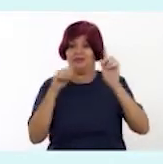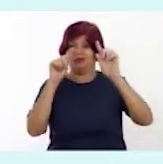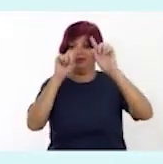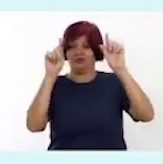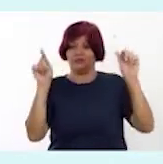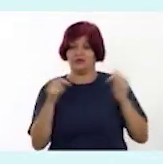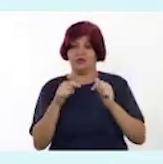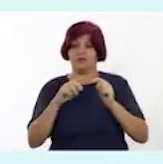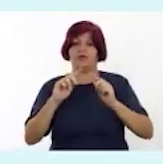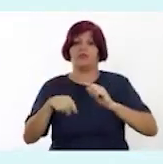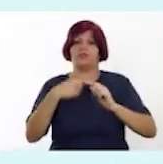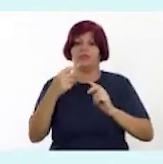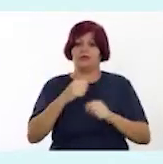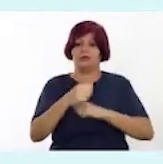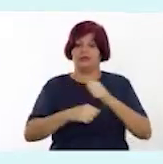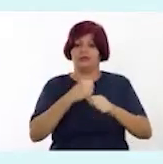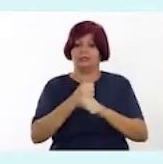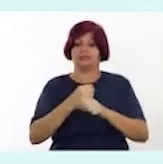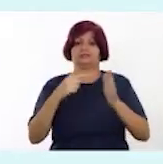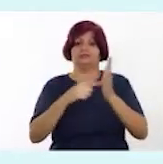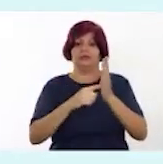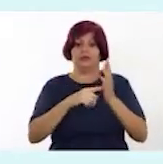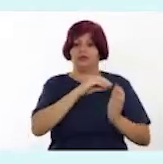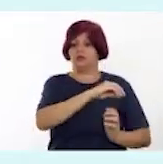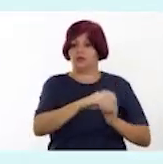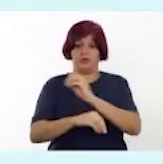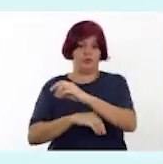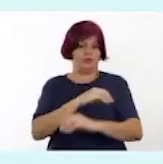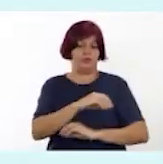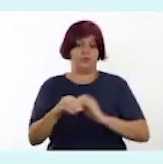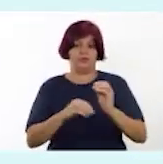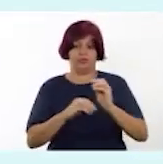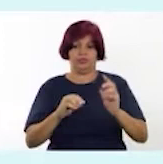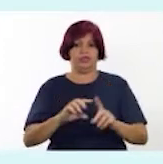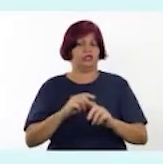Después de realizar la multiplicación o la distribución, usted desarrolló el binomio